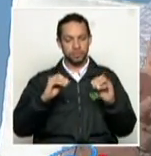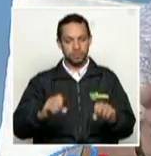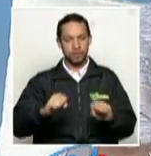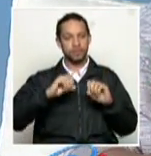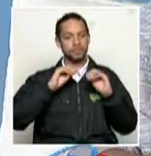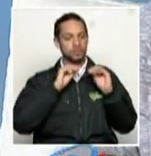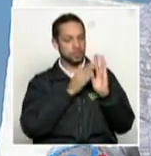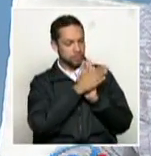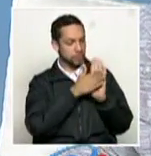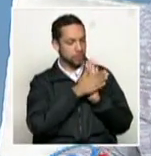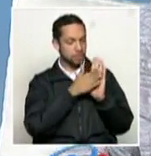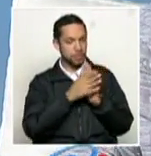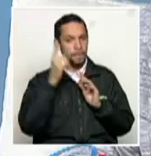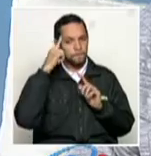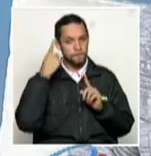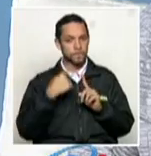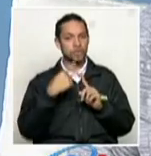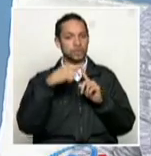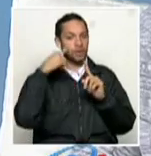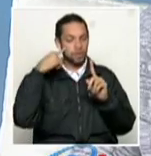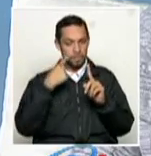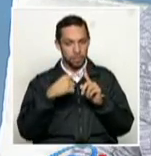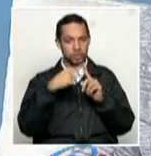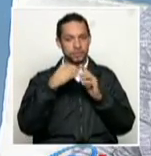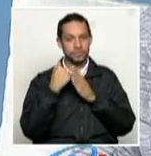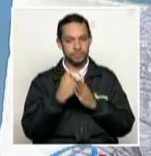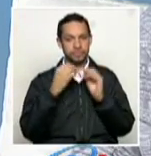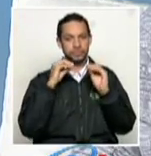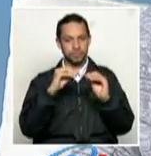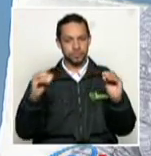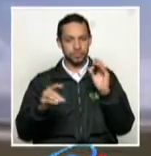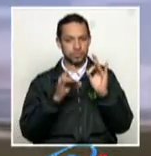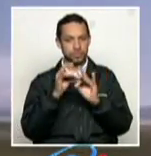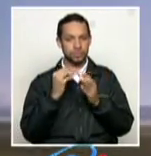el poder del pensamiento. Aquí está nuestra píldora de optimismo.